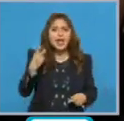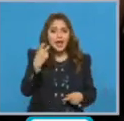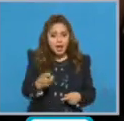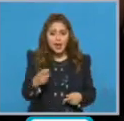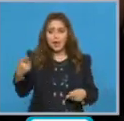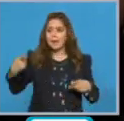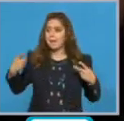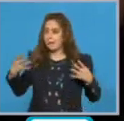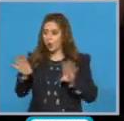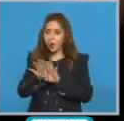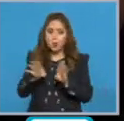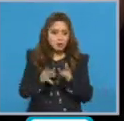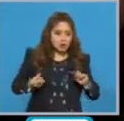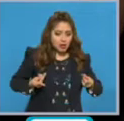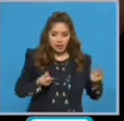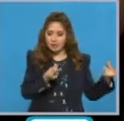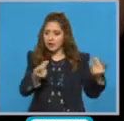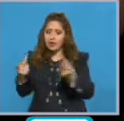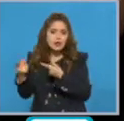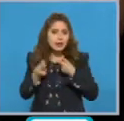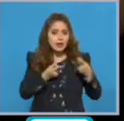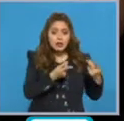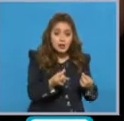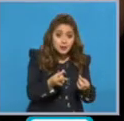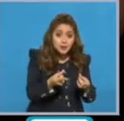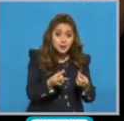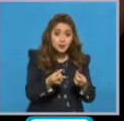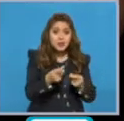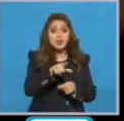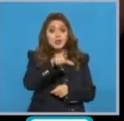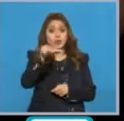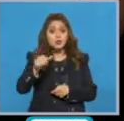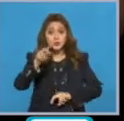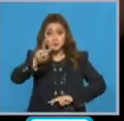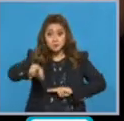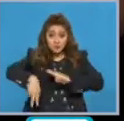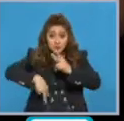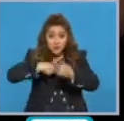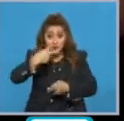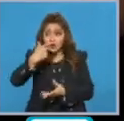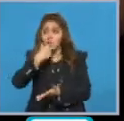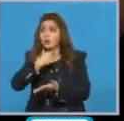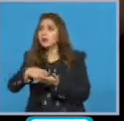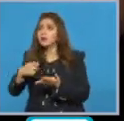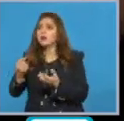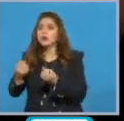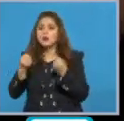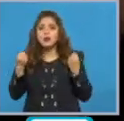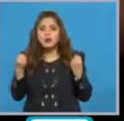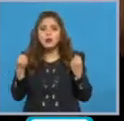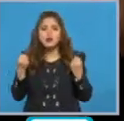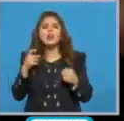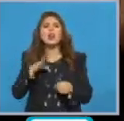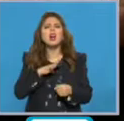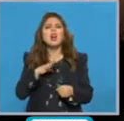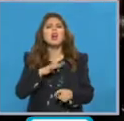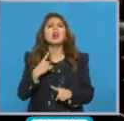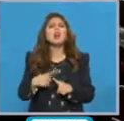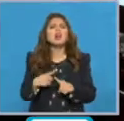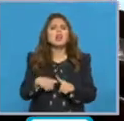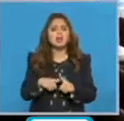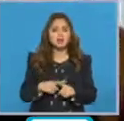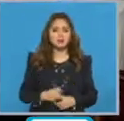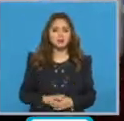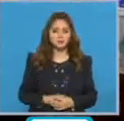pusieron las monjitas, y van a la despensa y encuentran, ¿qué encontraron? Pues